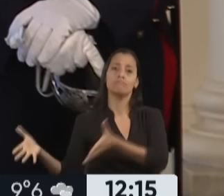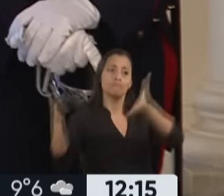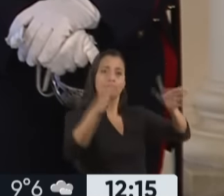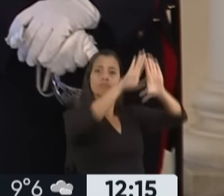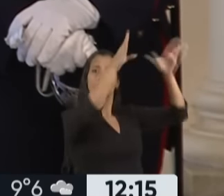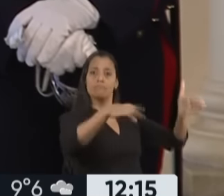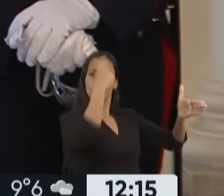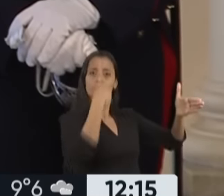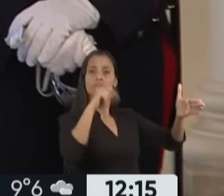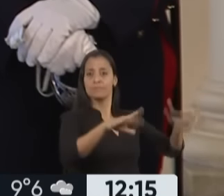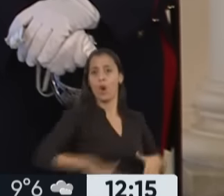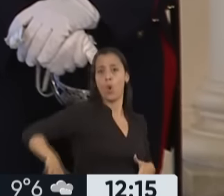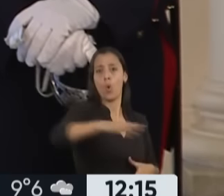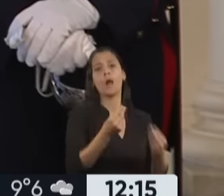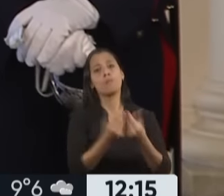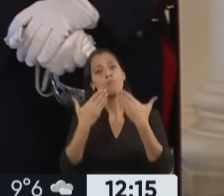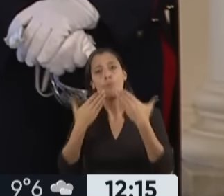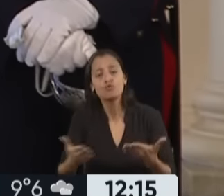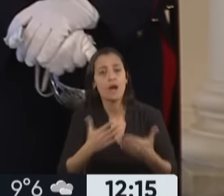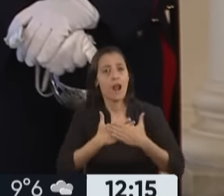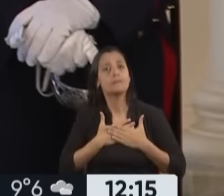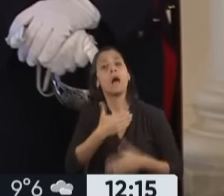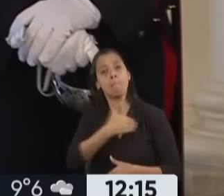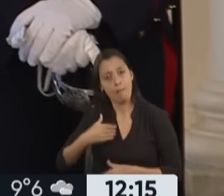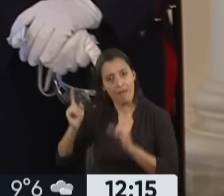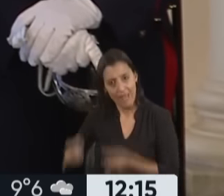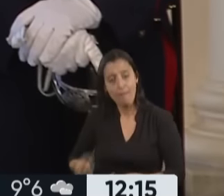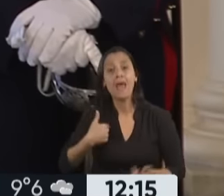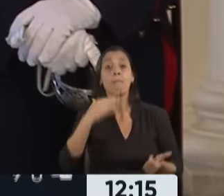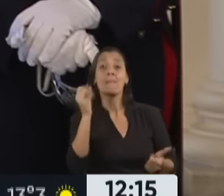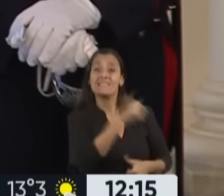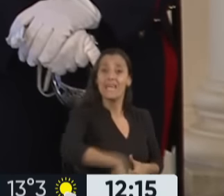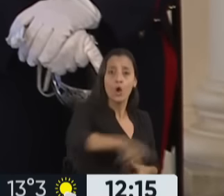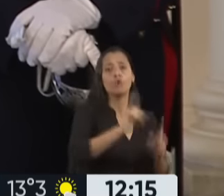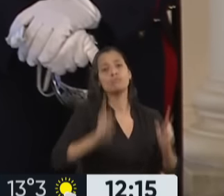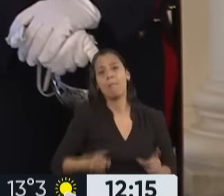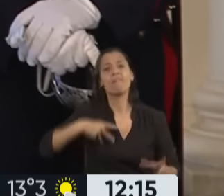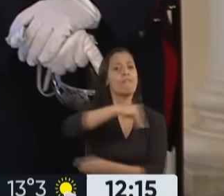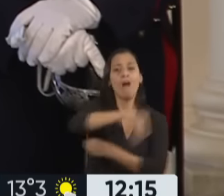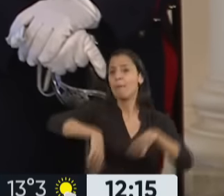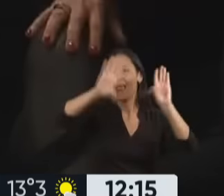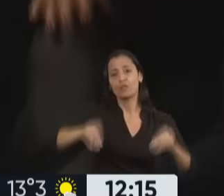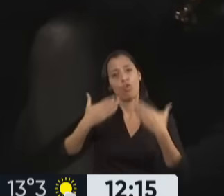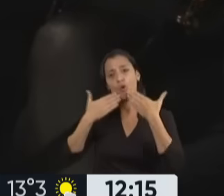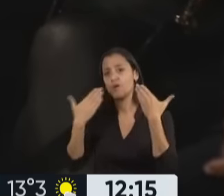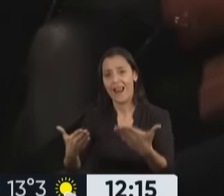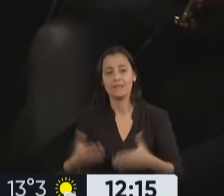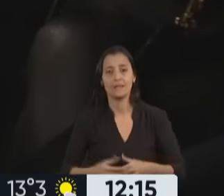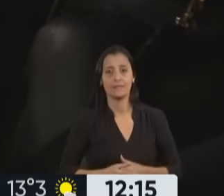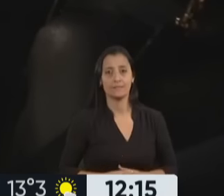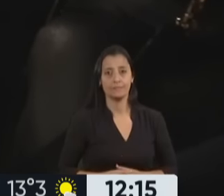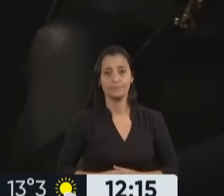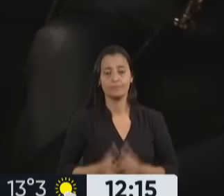galería. Muchas gracias, en nombre de mi madre, de mis hijos y de toda mi familia aquí presente. Gracias.